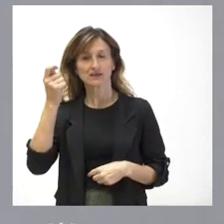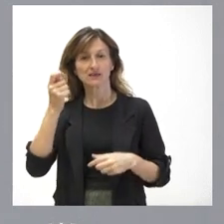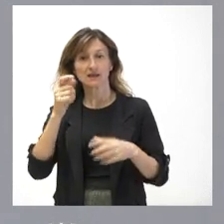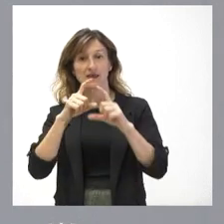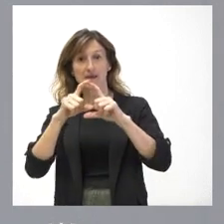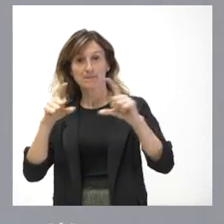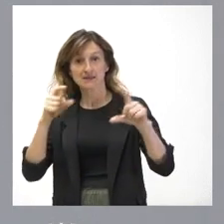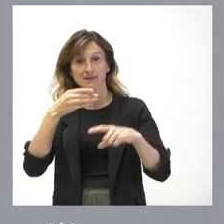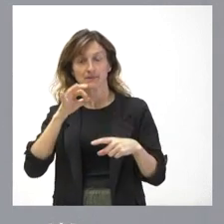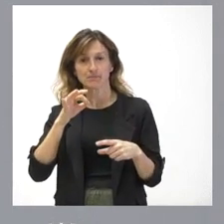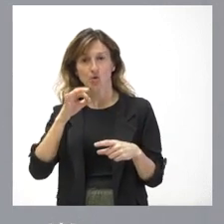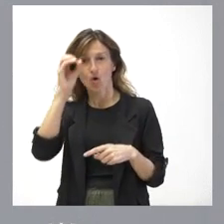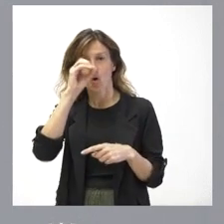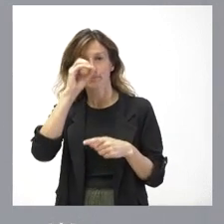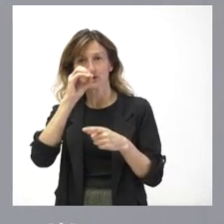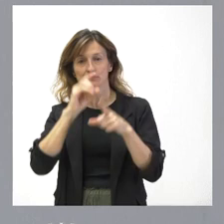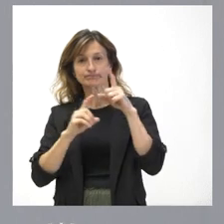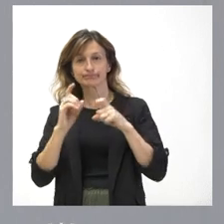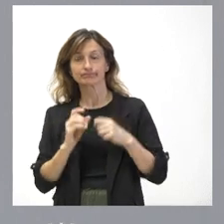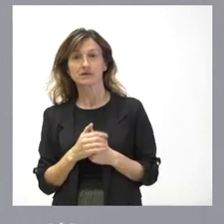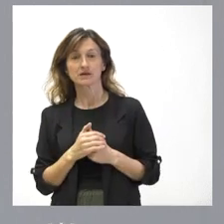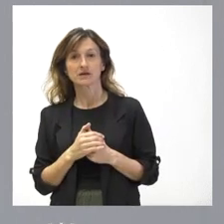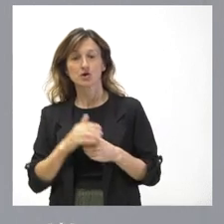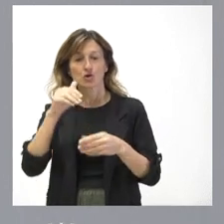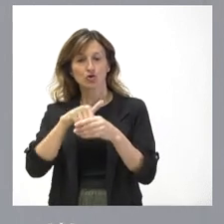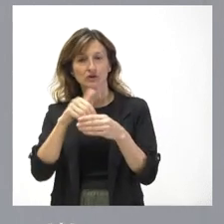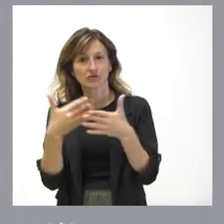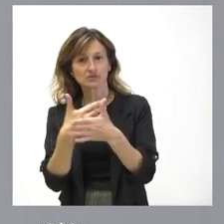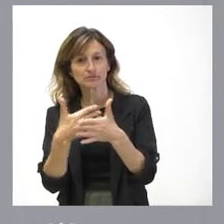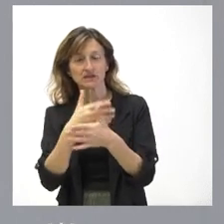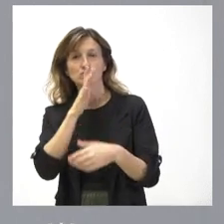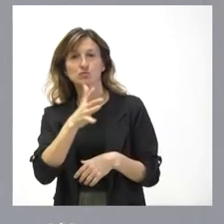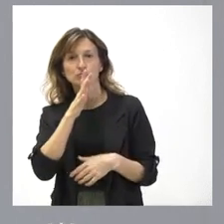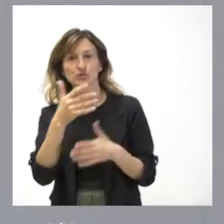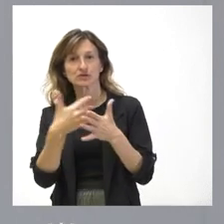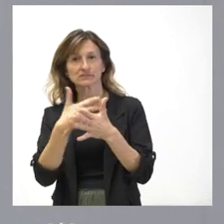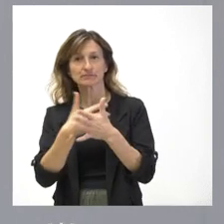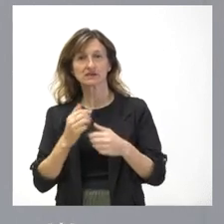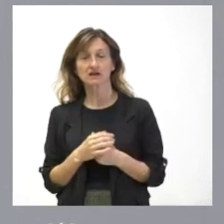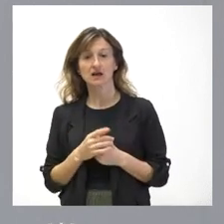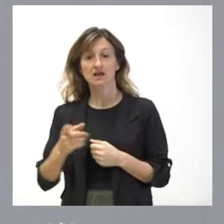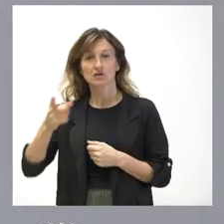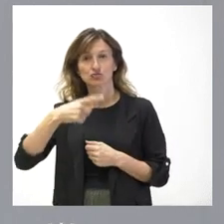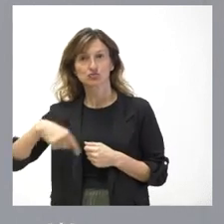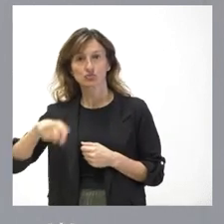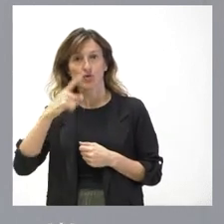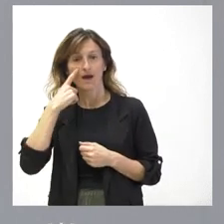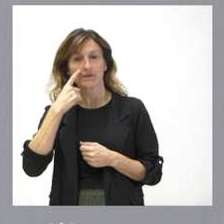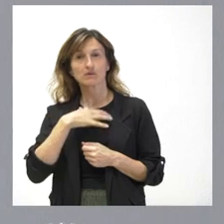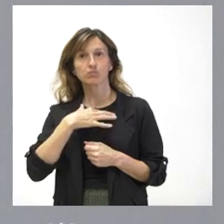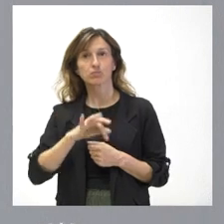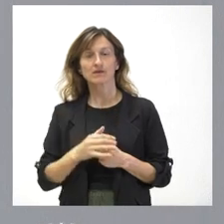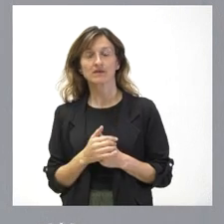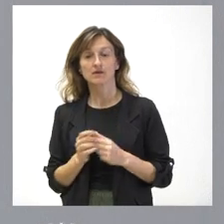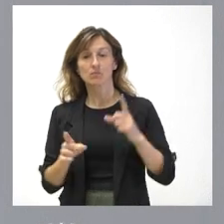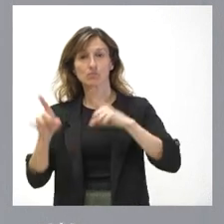revierta esta decisión que explique Cuál es el contenido de las mismas que explique cuáles son sus causas y que veamos entre todos si existe posibilidad de aquellos